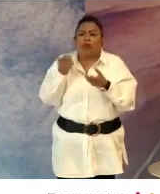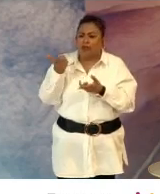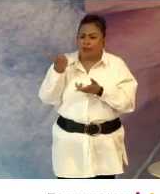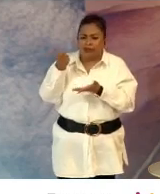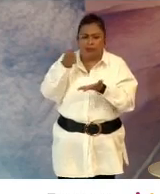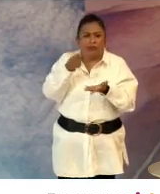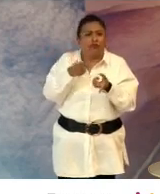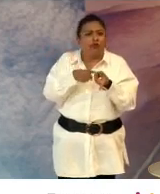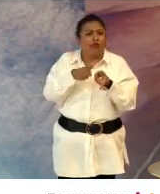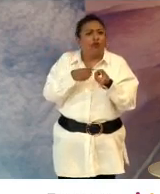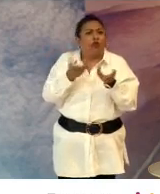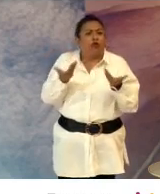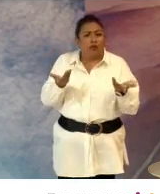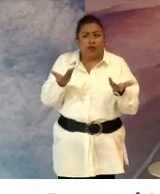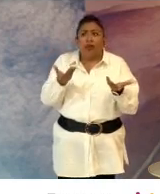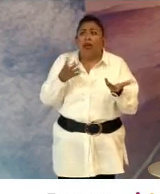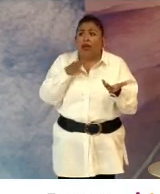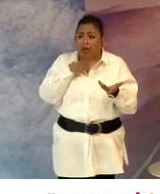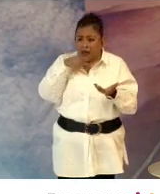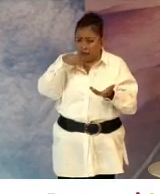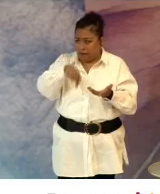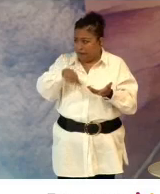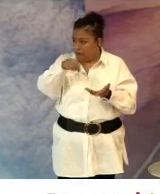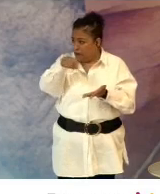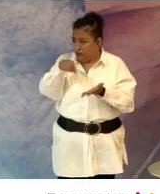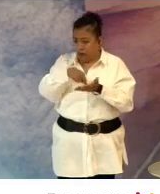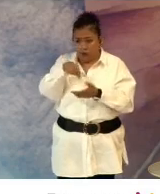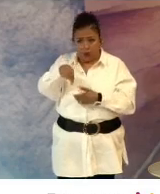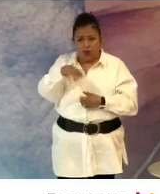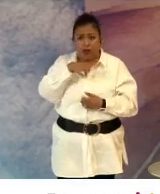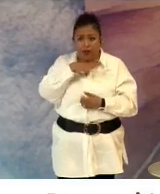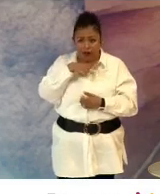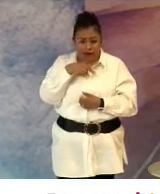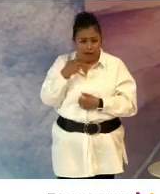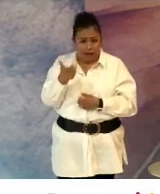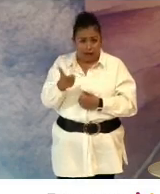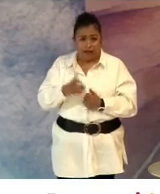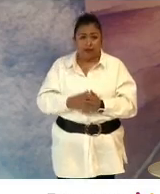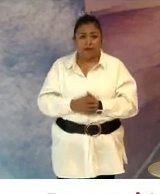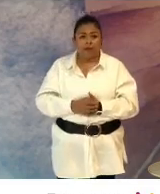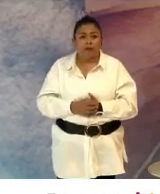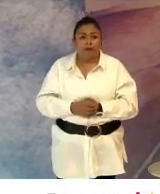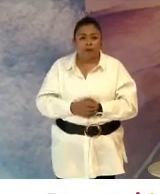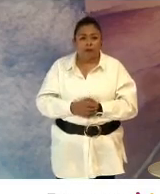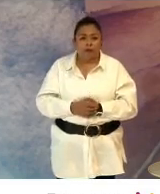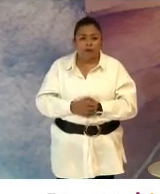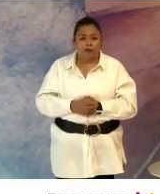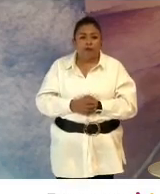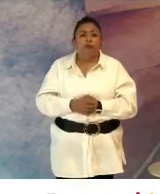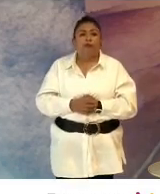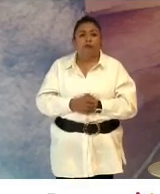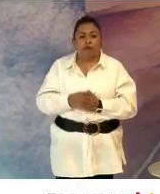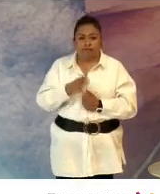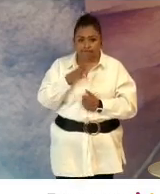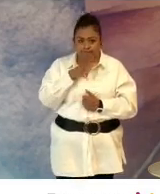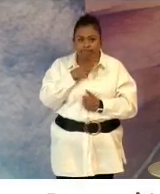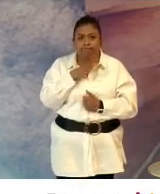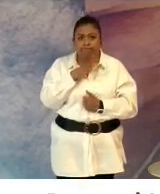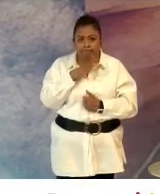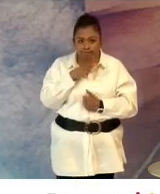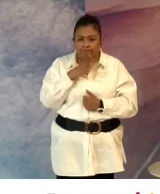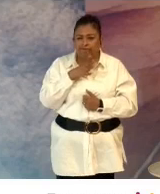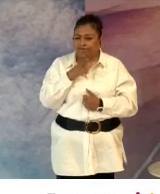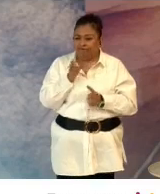el dinero? El dinero sigue localizado aquí. Y tenemos